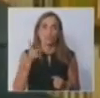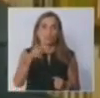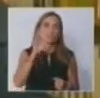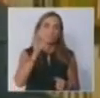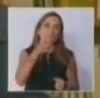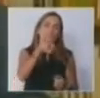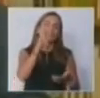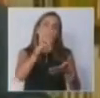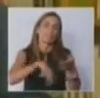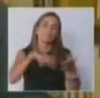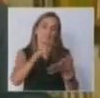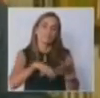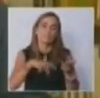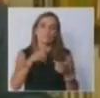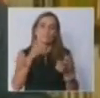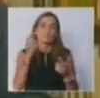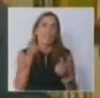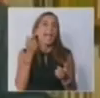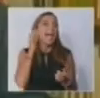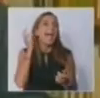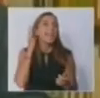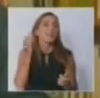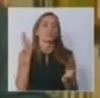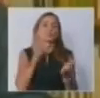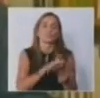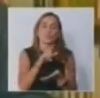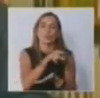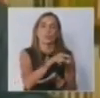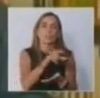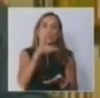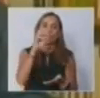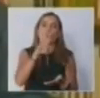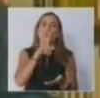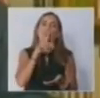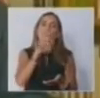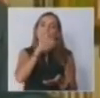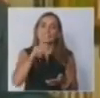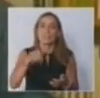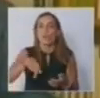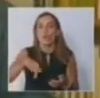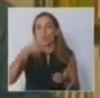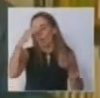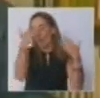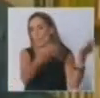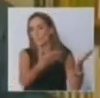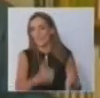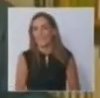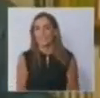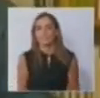leído seguramente en alguna oportunidad algo de Cortázar, a quien recordábamos y homenajeábamos en el día de hoy.